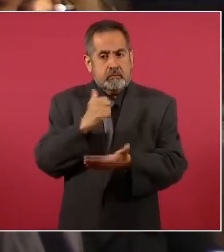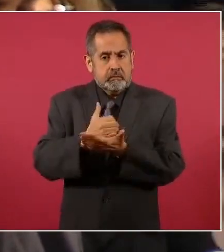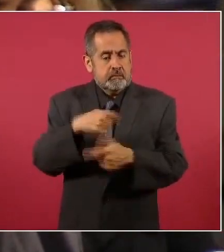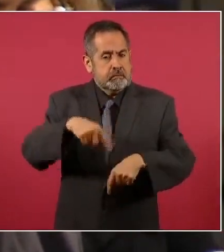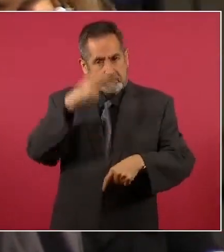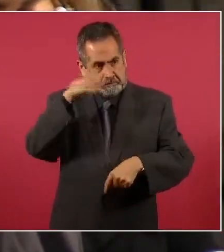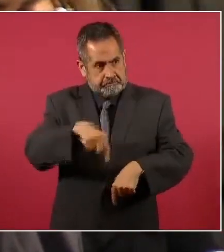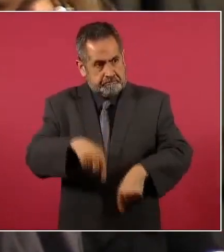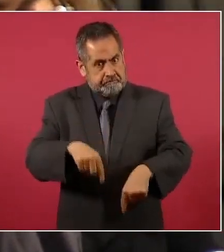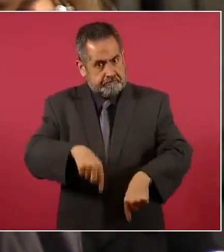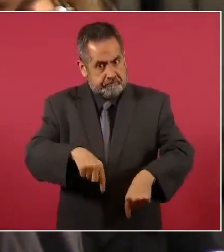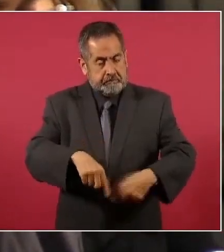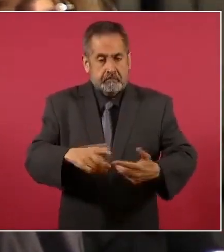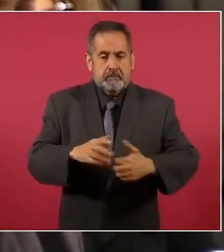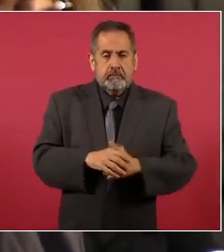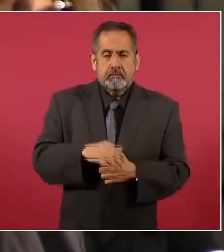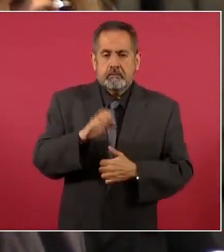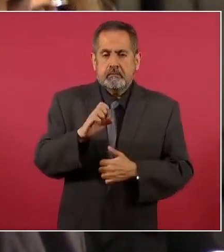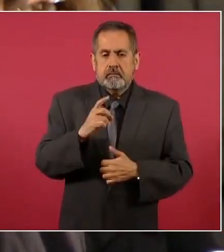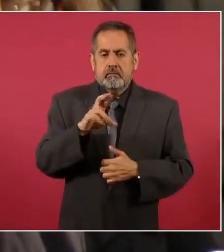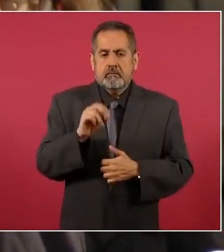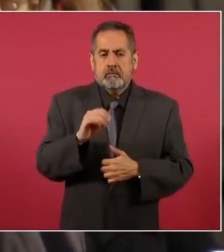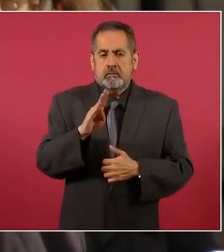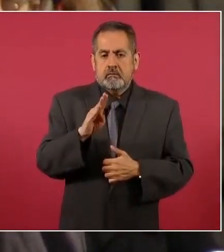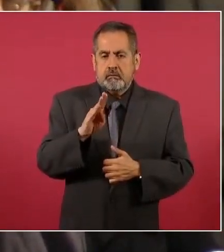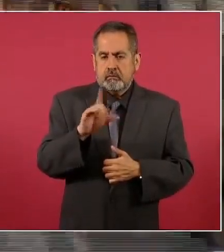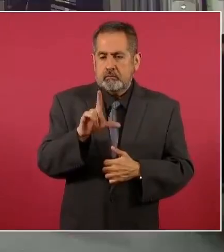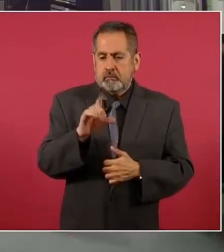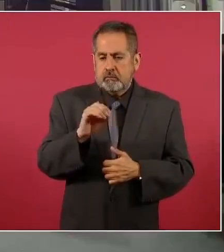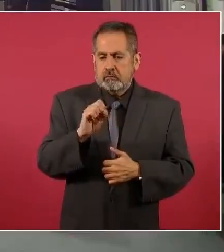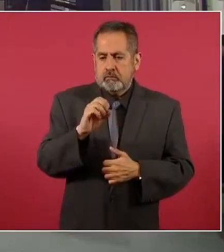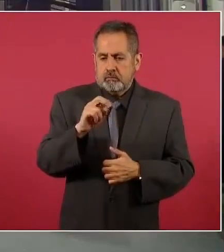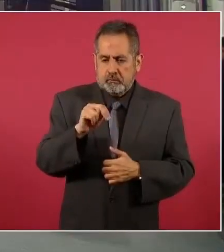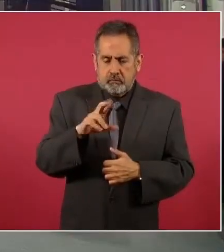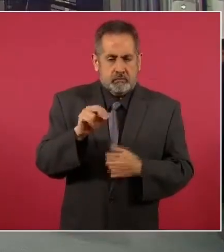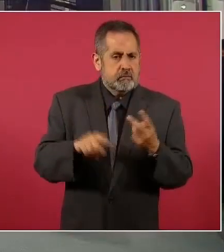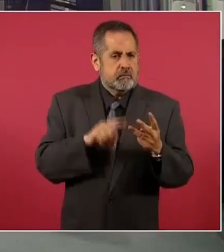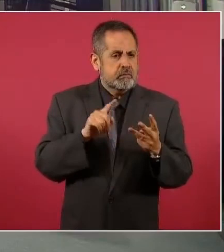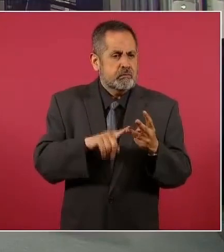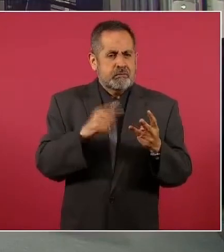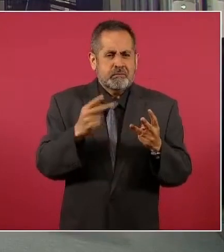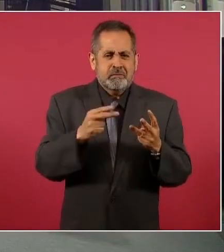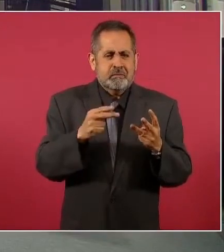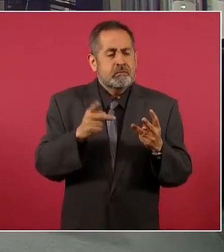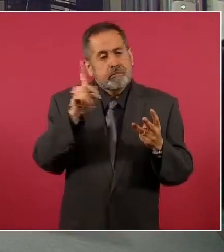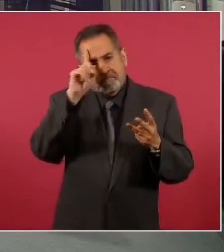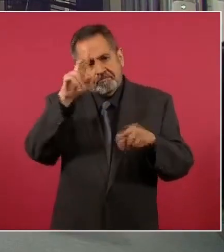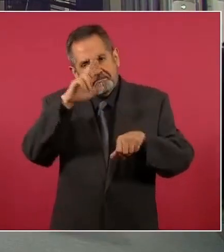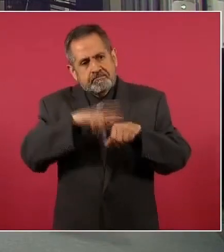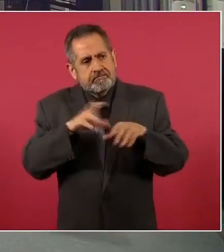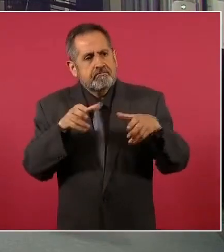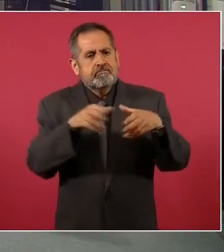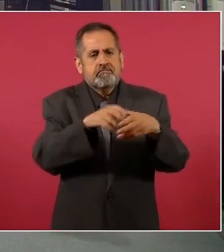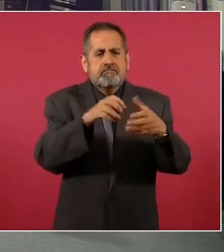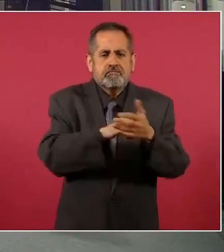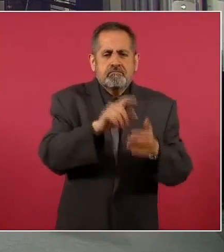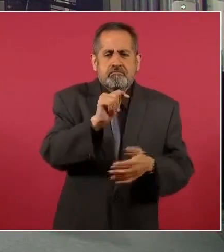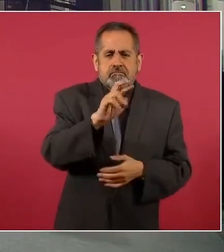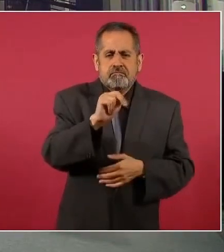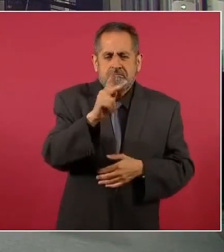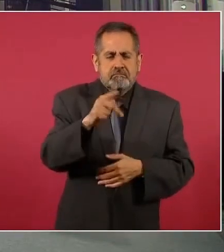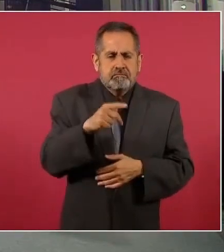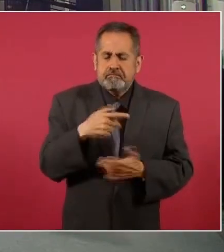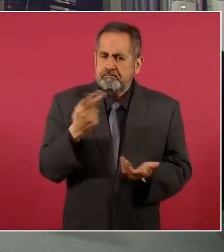estar Eduardo Bolsonaro y también Steve Bannon, que él fue el asesor de la campaña de Trump.